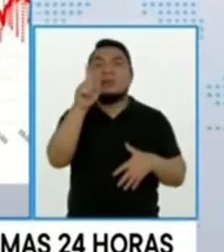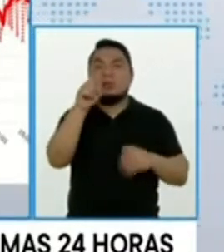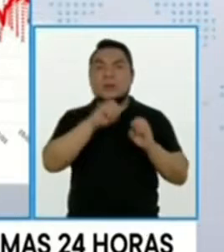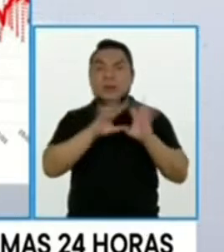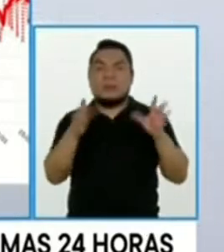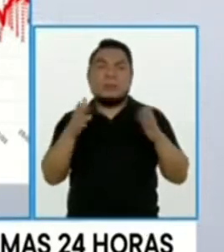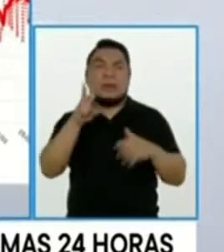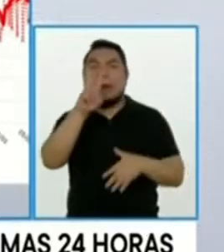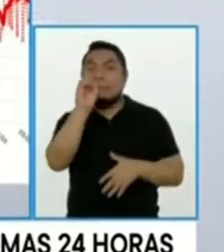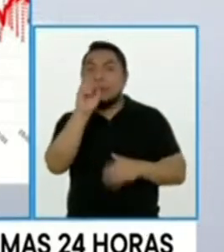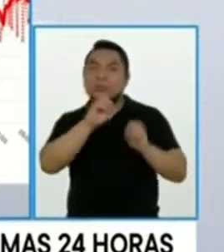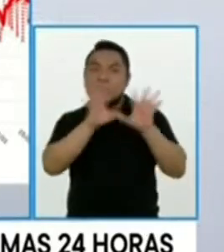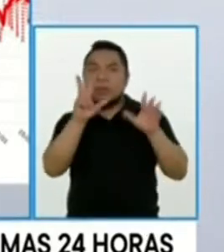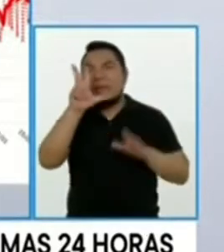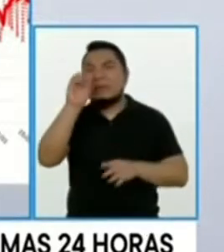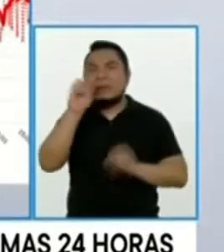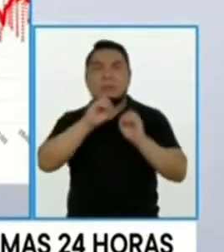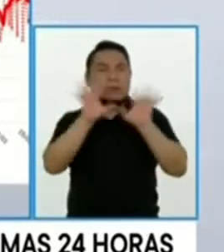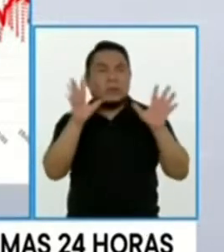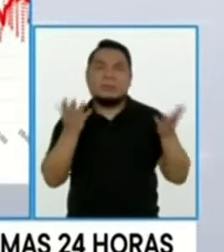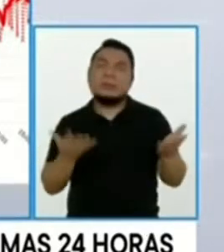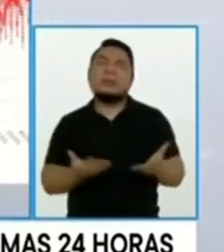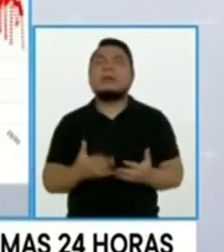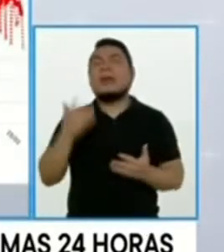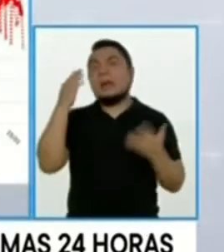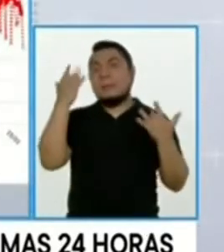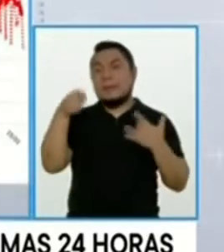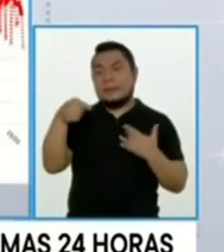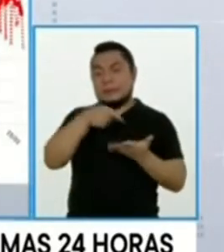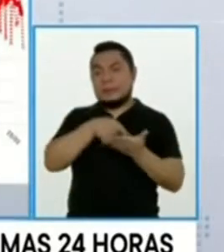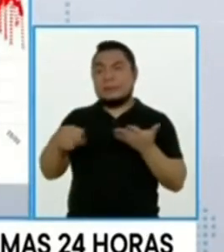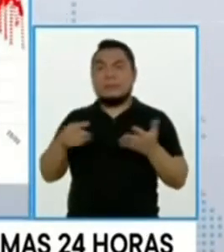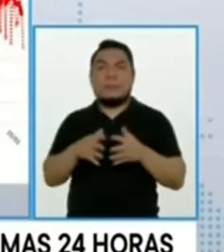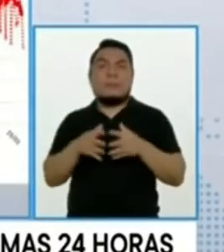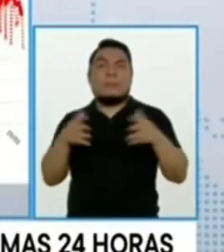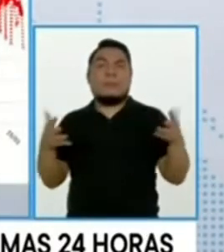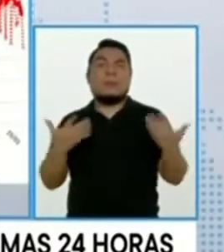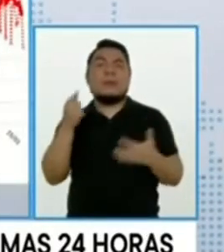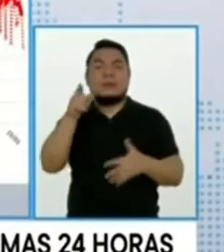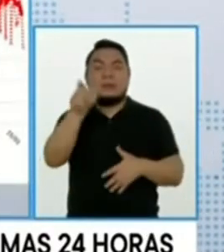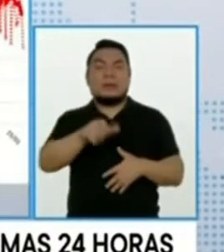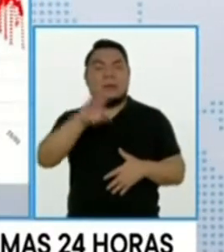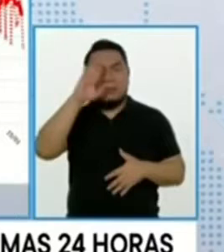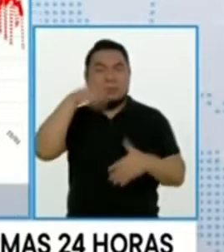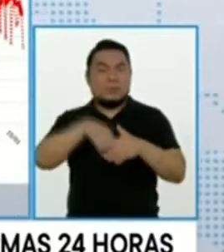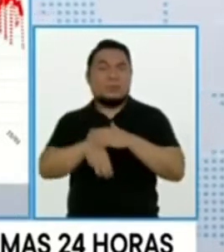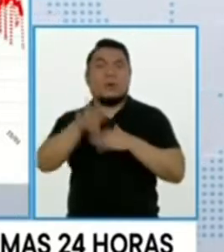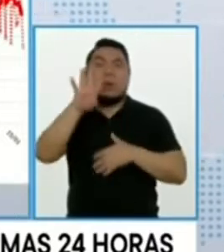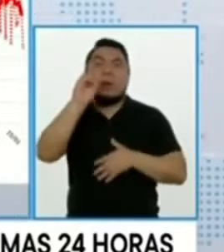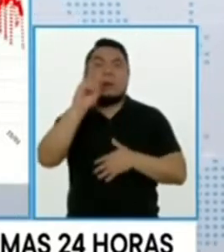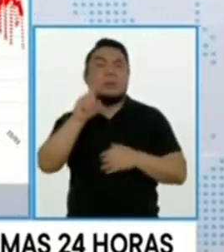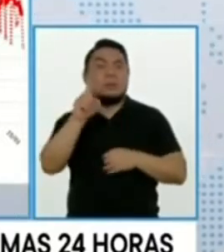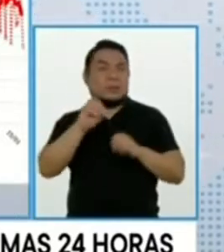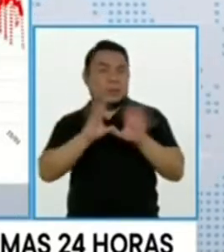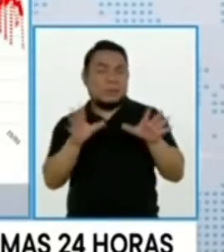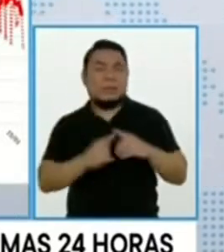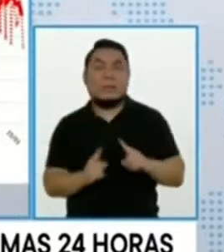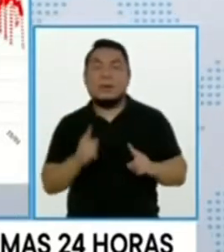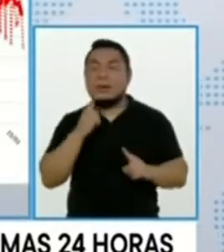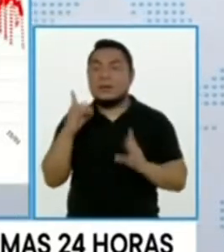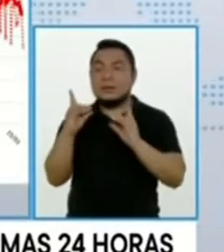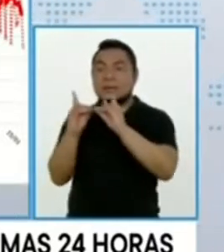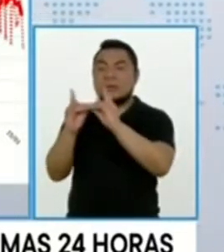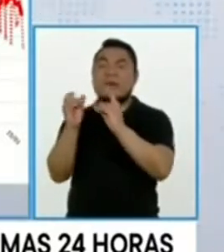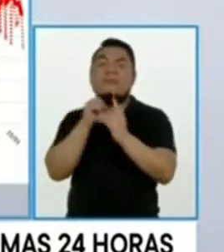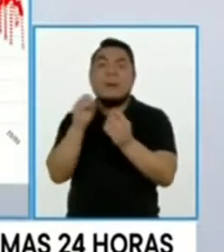era 20 por día, 30 por día. Se esperaba de que esta semana incremente a una ocupación de 40 por día, pero como la oferta no está